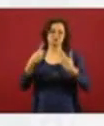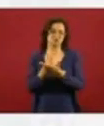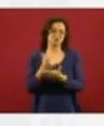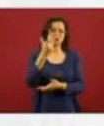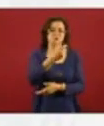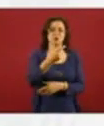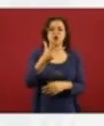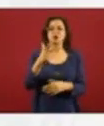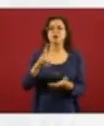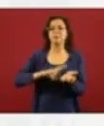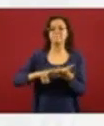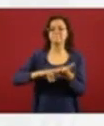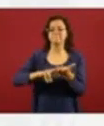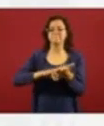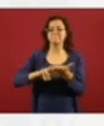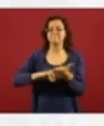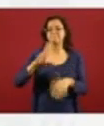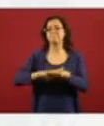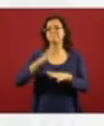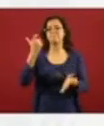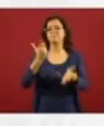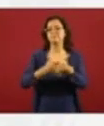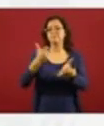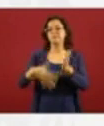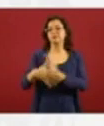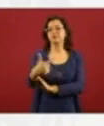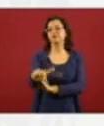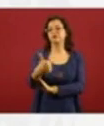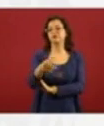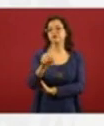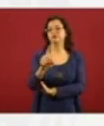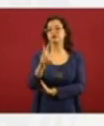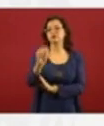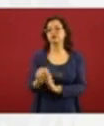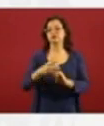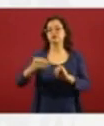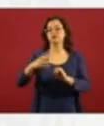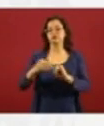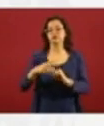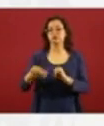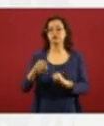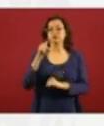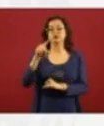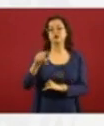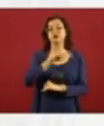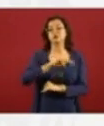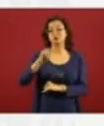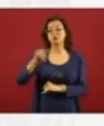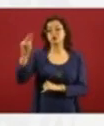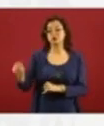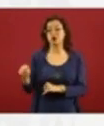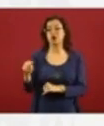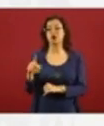baratas para regular, a 12 pesos 39 centavos, lo encontramos en Lázaro Cárdenas, Michoacán, que